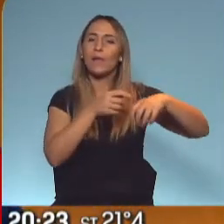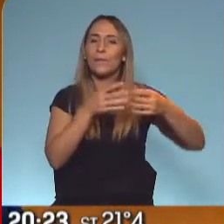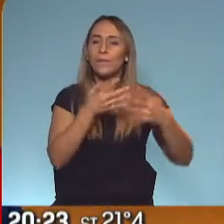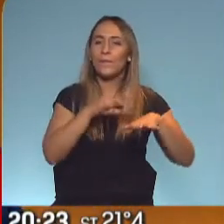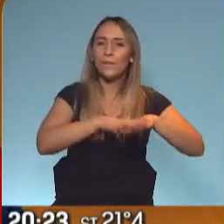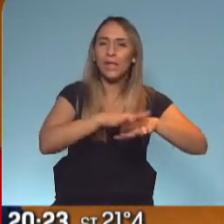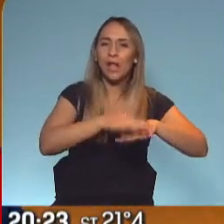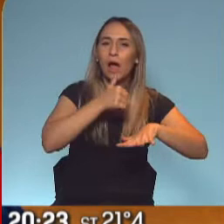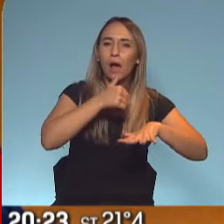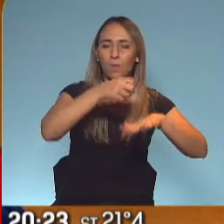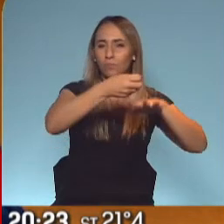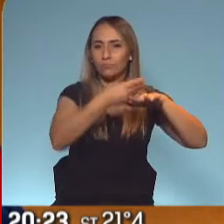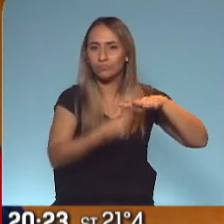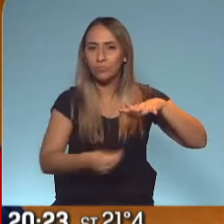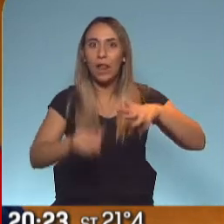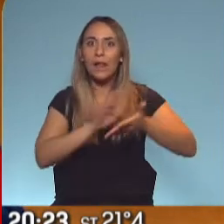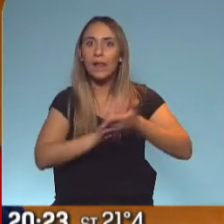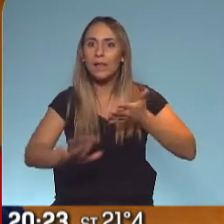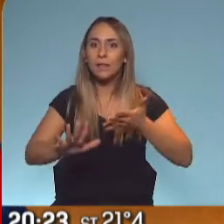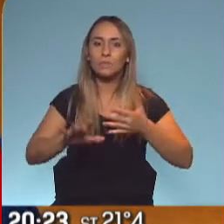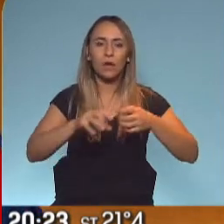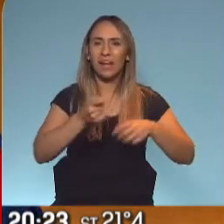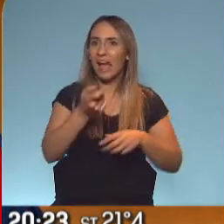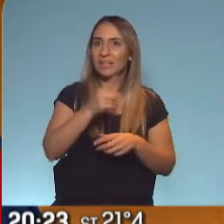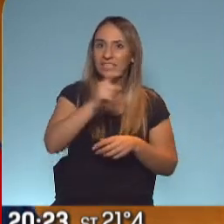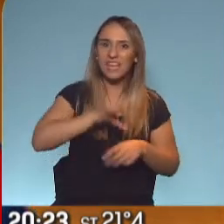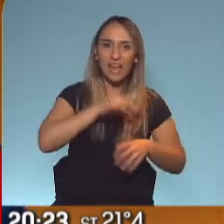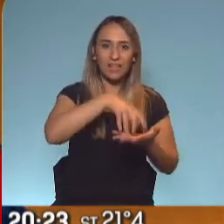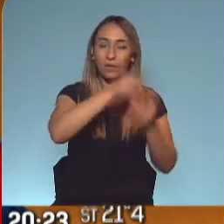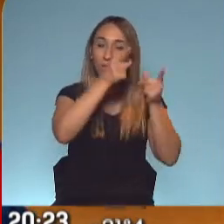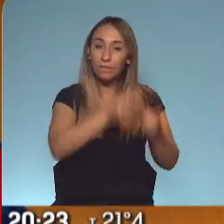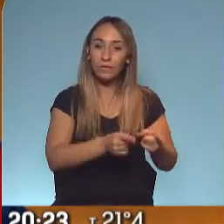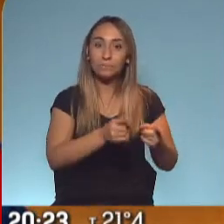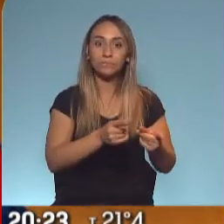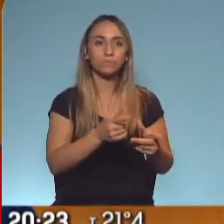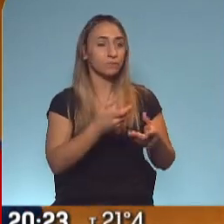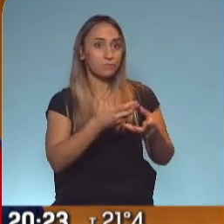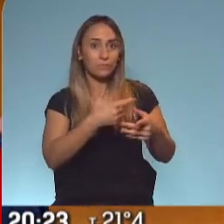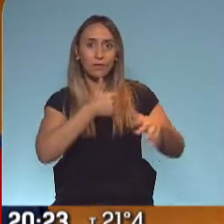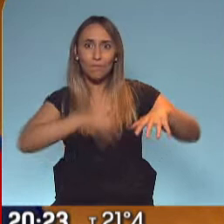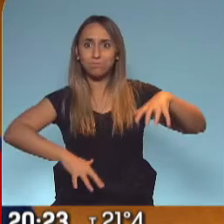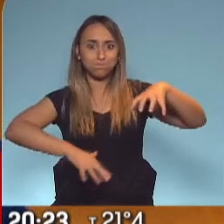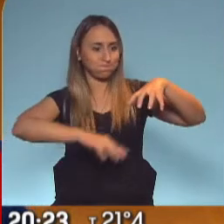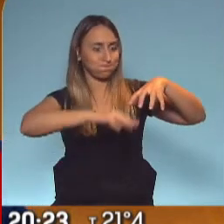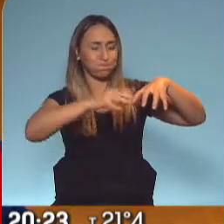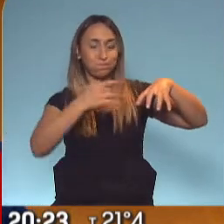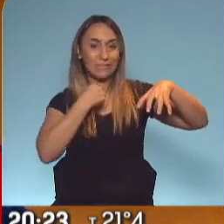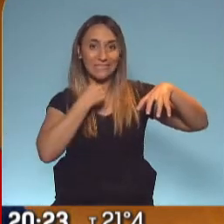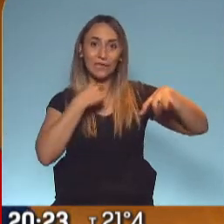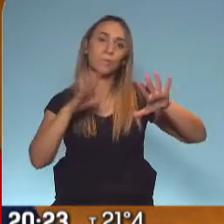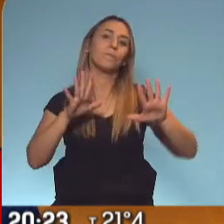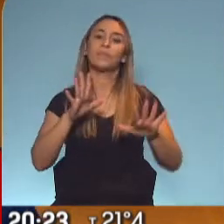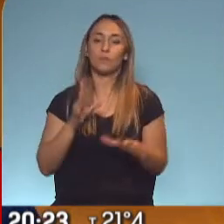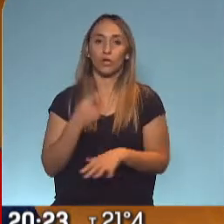años. Y lo que quiere todo intendente, y el que no lo quiere lo tendría que tener en la agenda incorporado, es